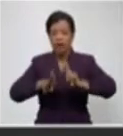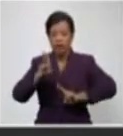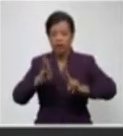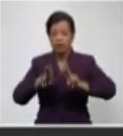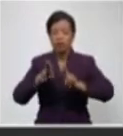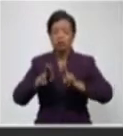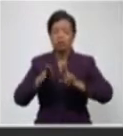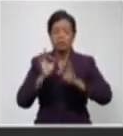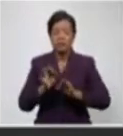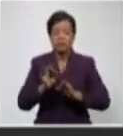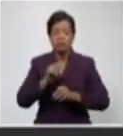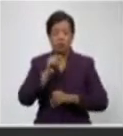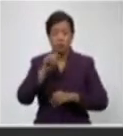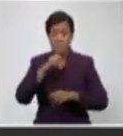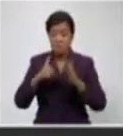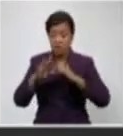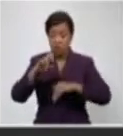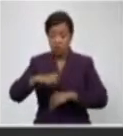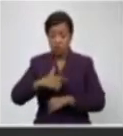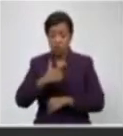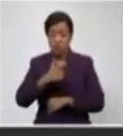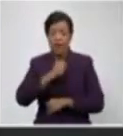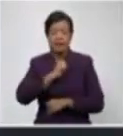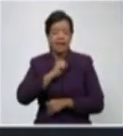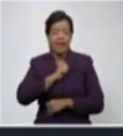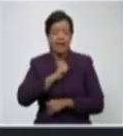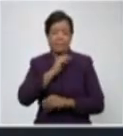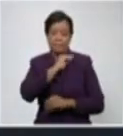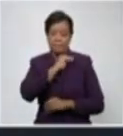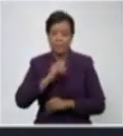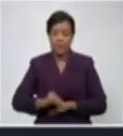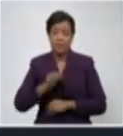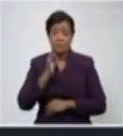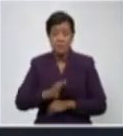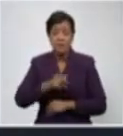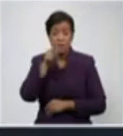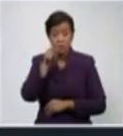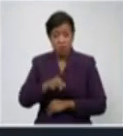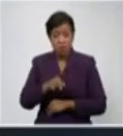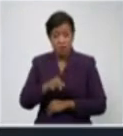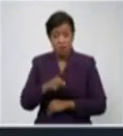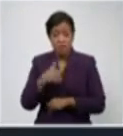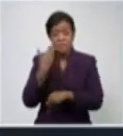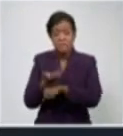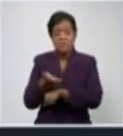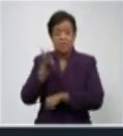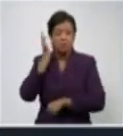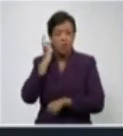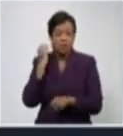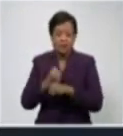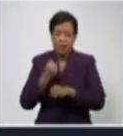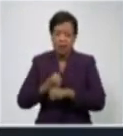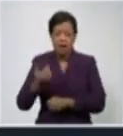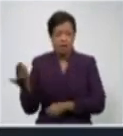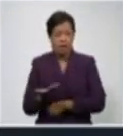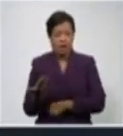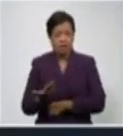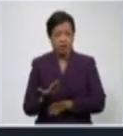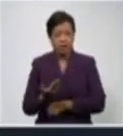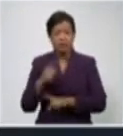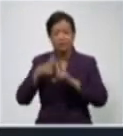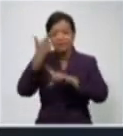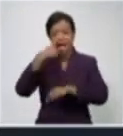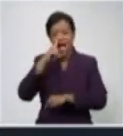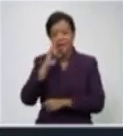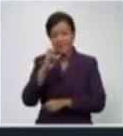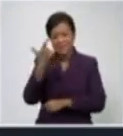Sí, esta misma persona que hemos visto exige a Tania Bruguera que trabaje más rápido en esas listas. Y Tania le responde,